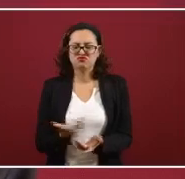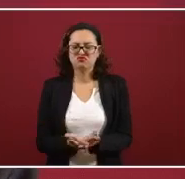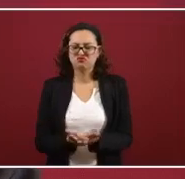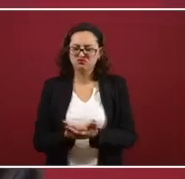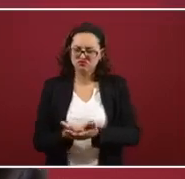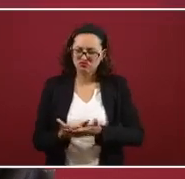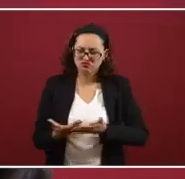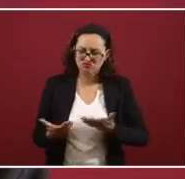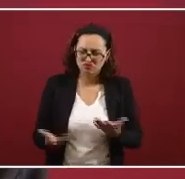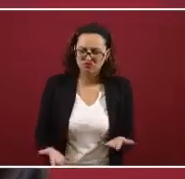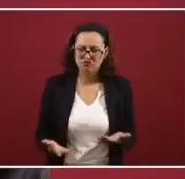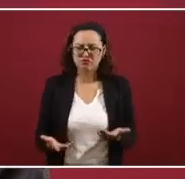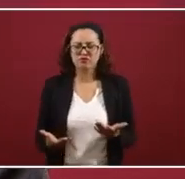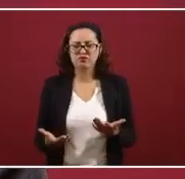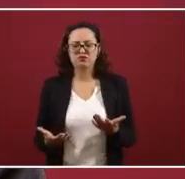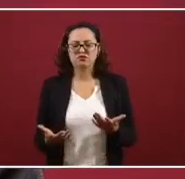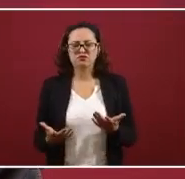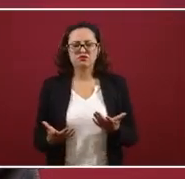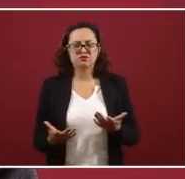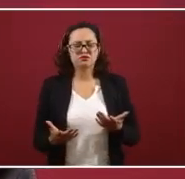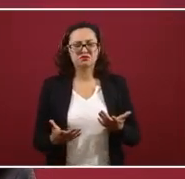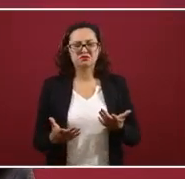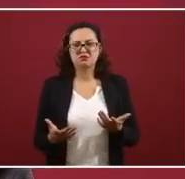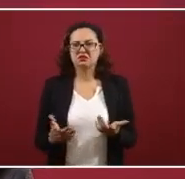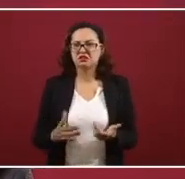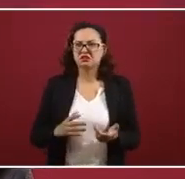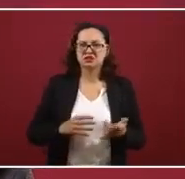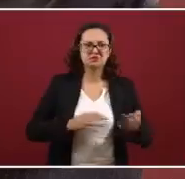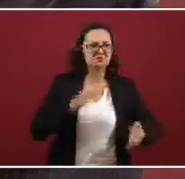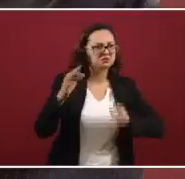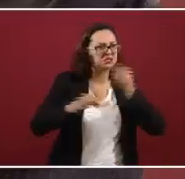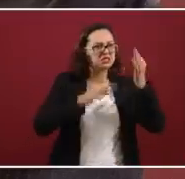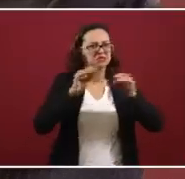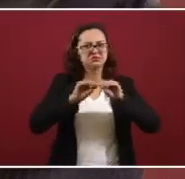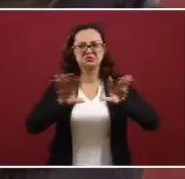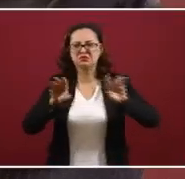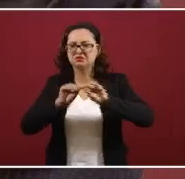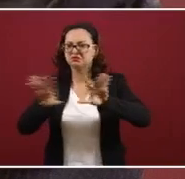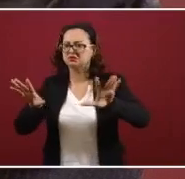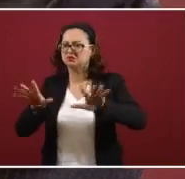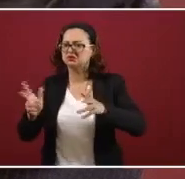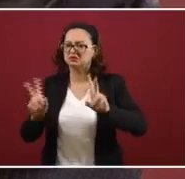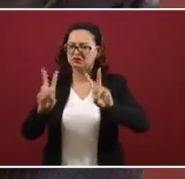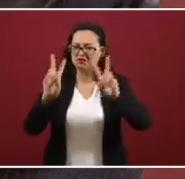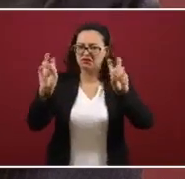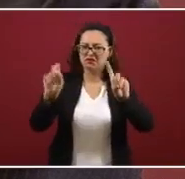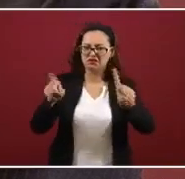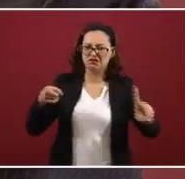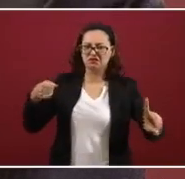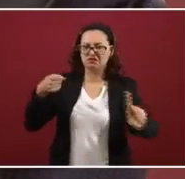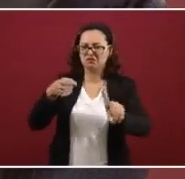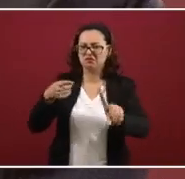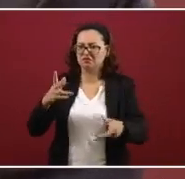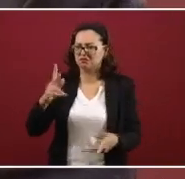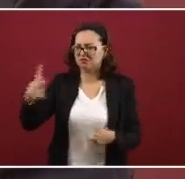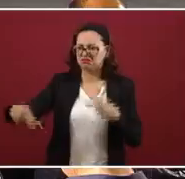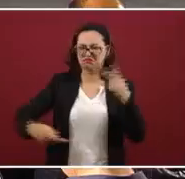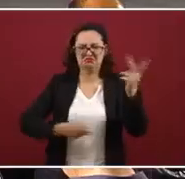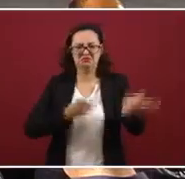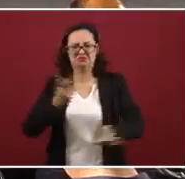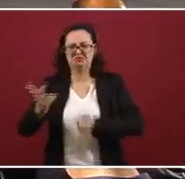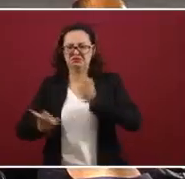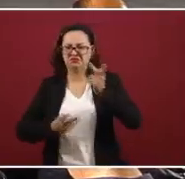haciendo un cuestionamiento sobre este asunto, cuando